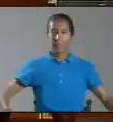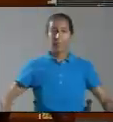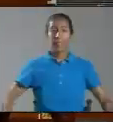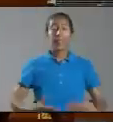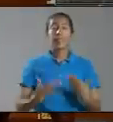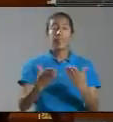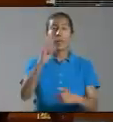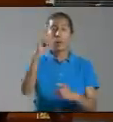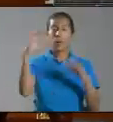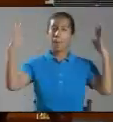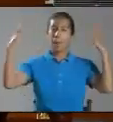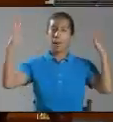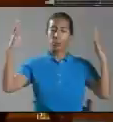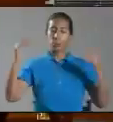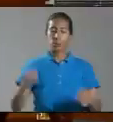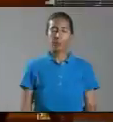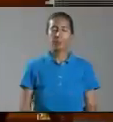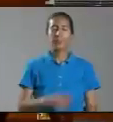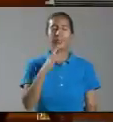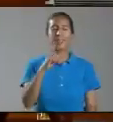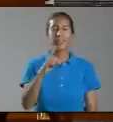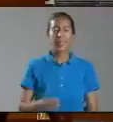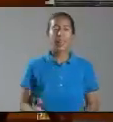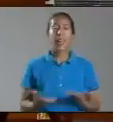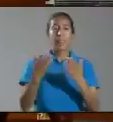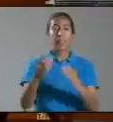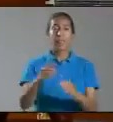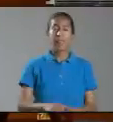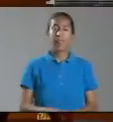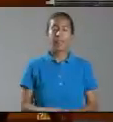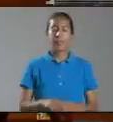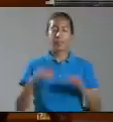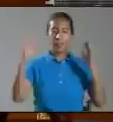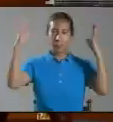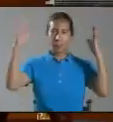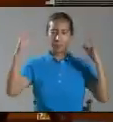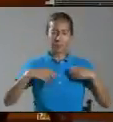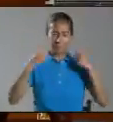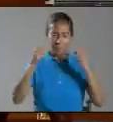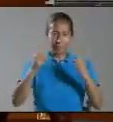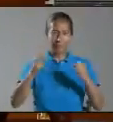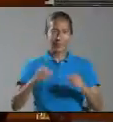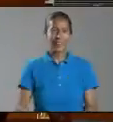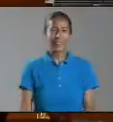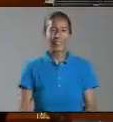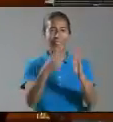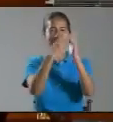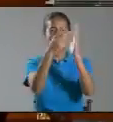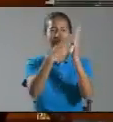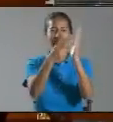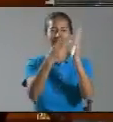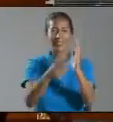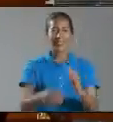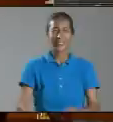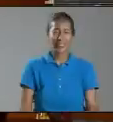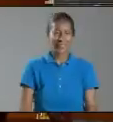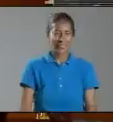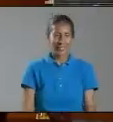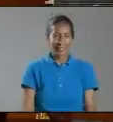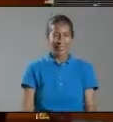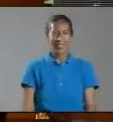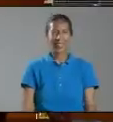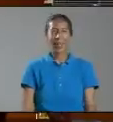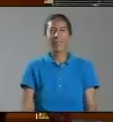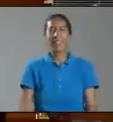verso en cuestión que yo quisiera hablarle, aunque no sé si se va a lograr ver en las